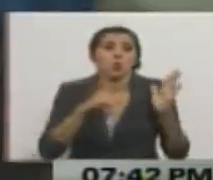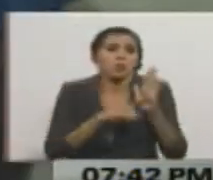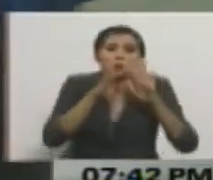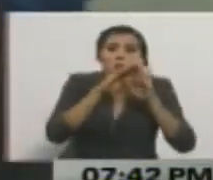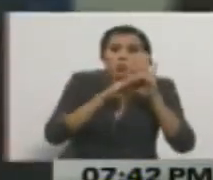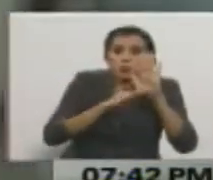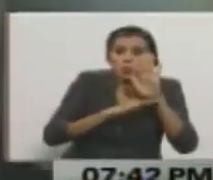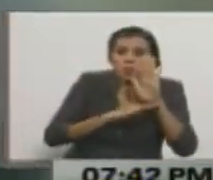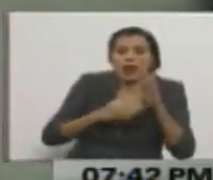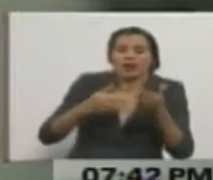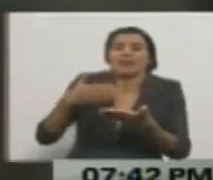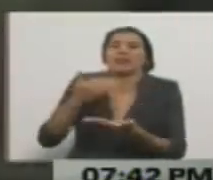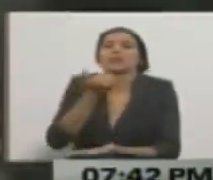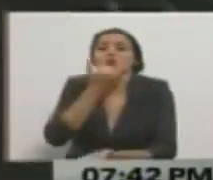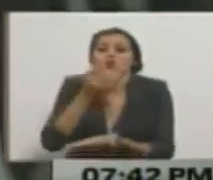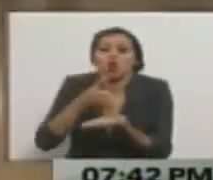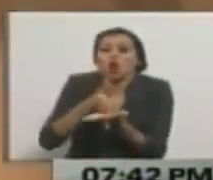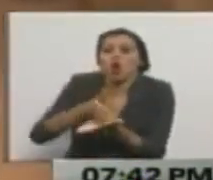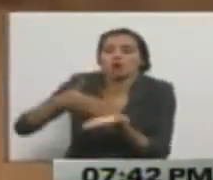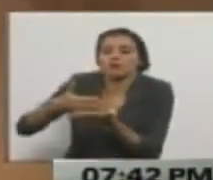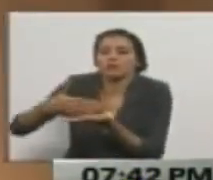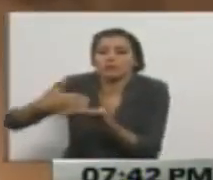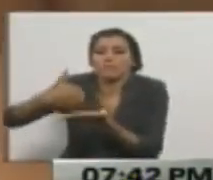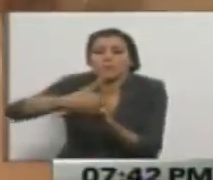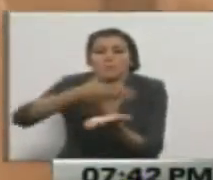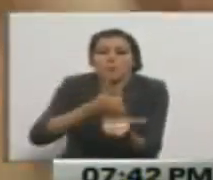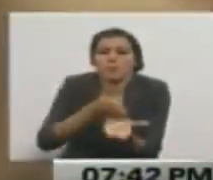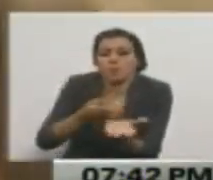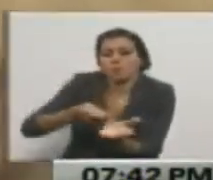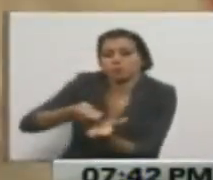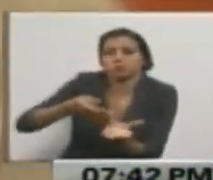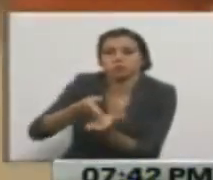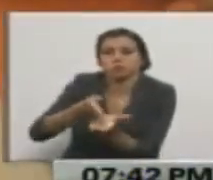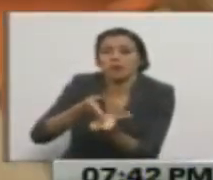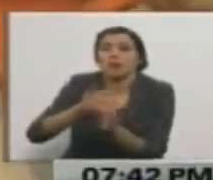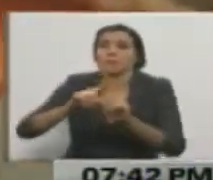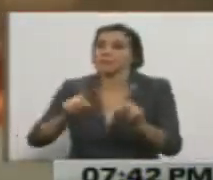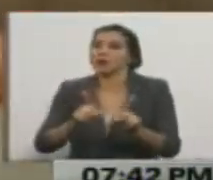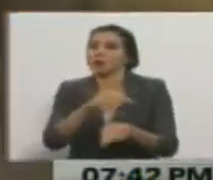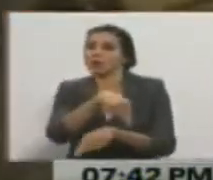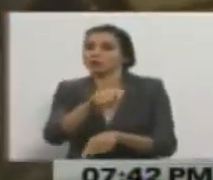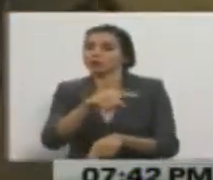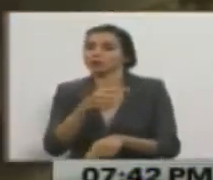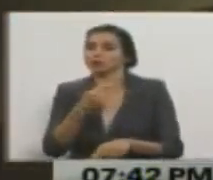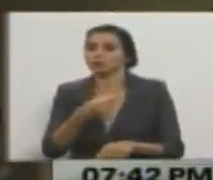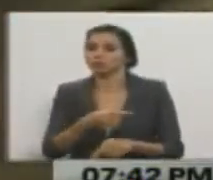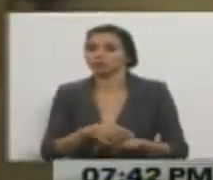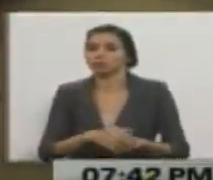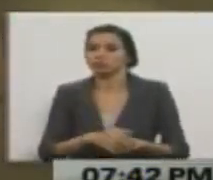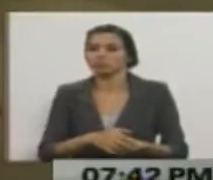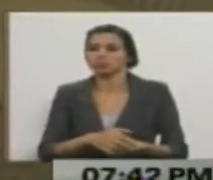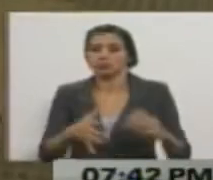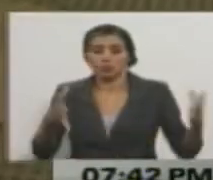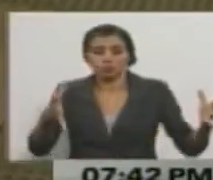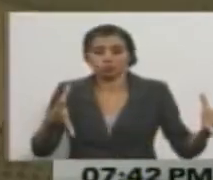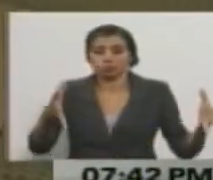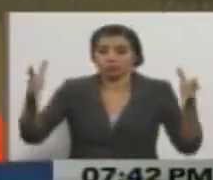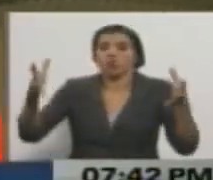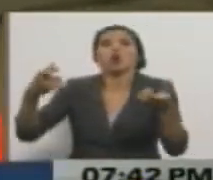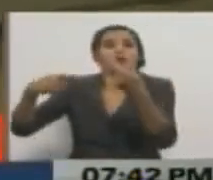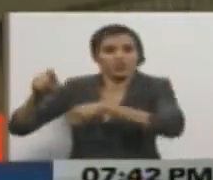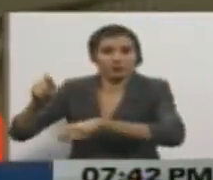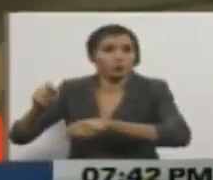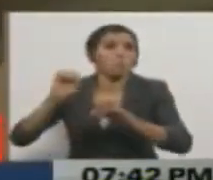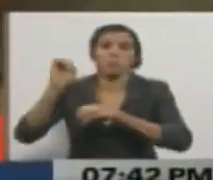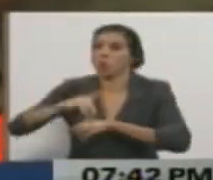de la empresa, que hay que revisar quién estableció esa regla y cómo. Sin embargo, ellos, este mal corte, igualmente lo venden.